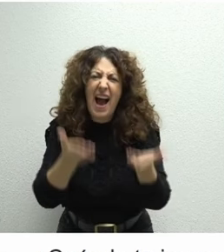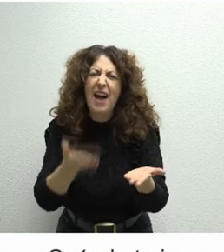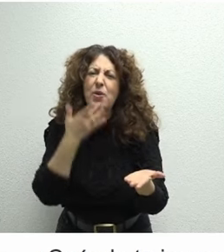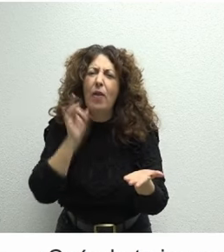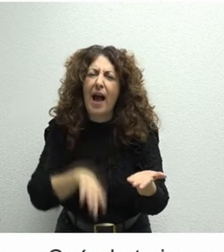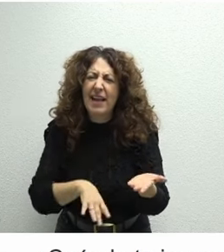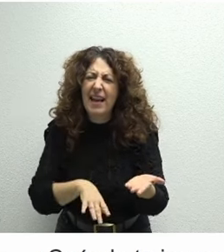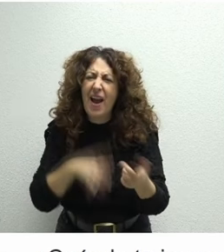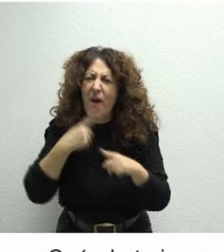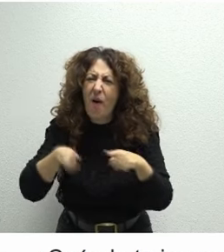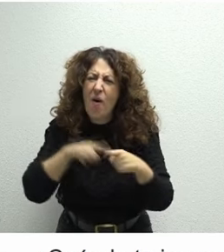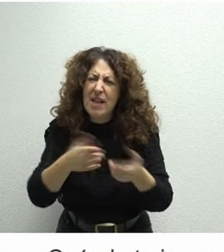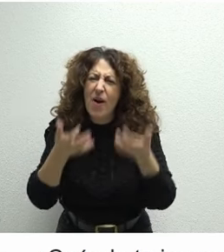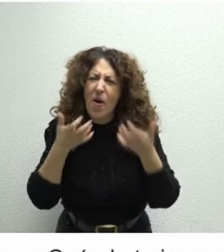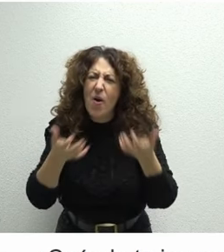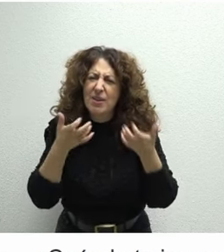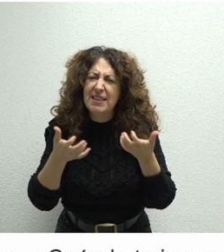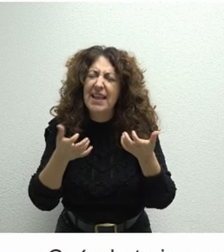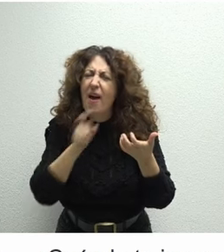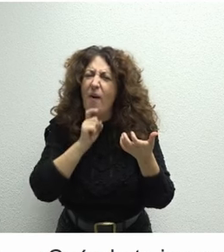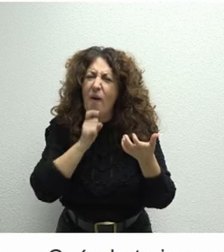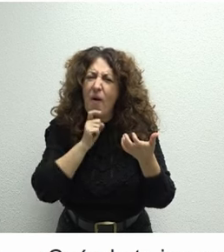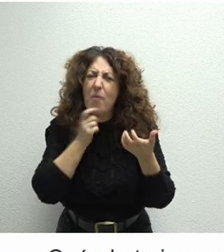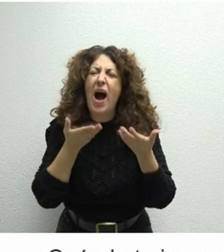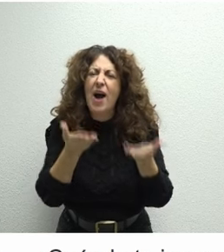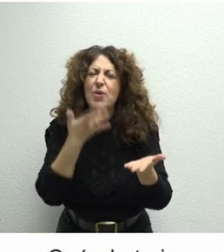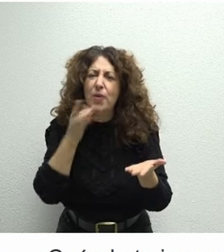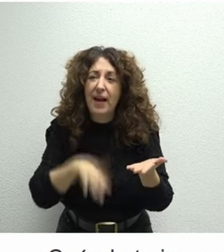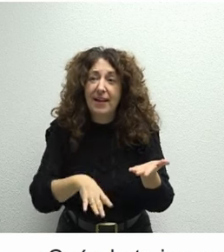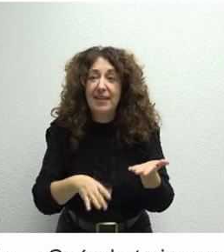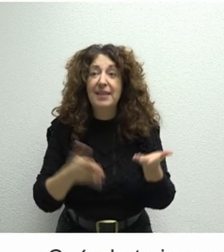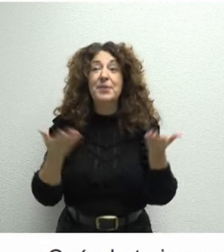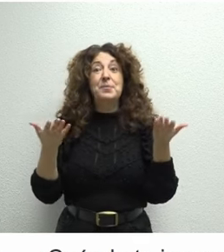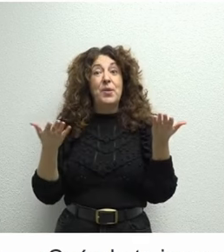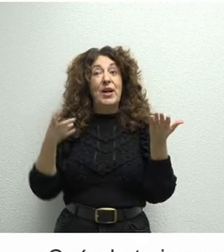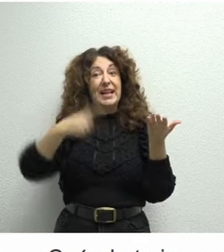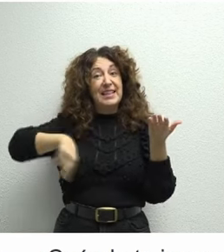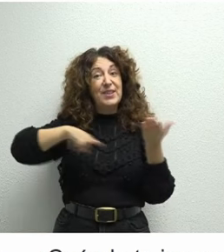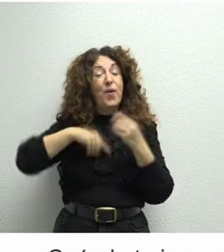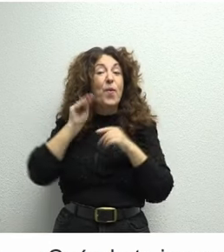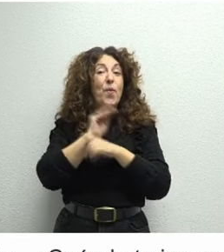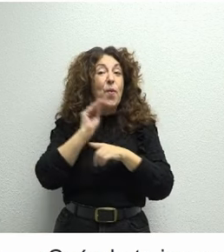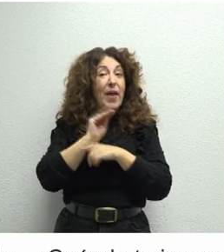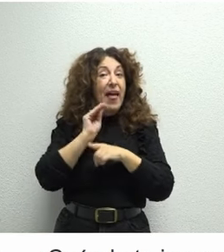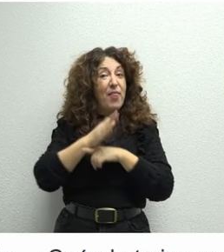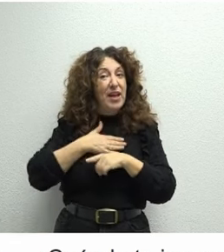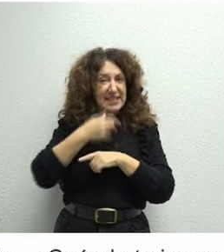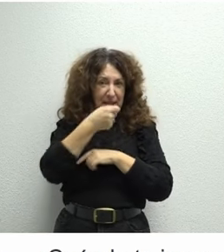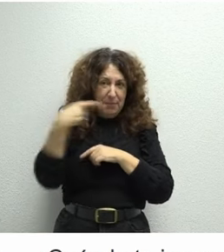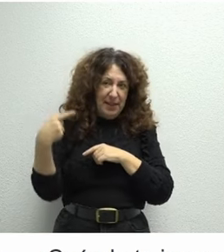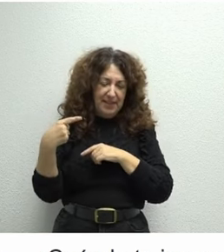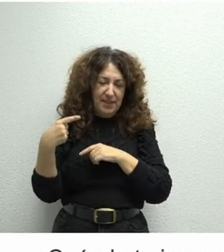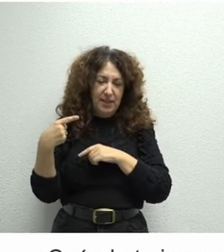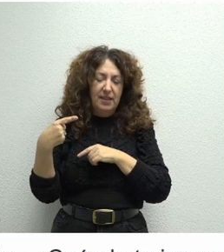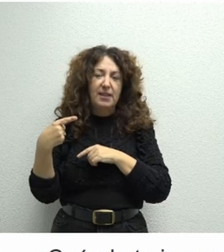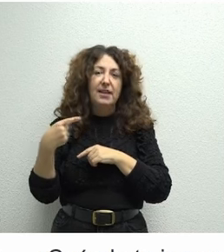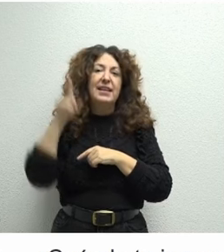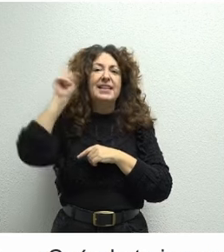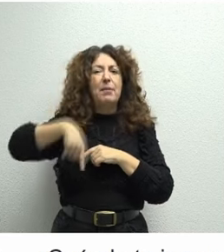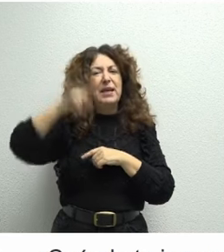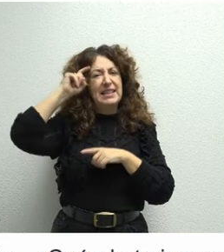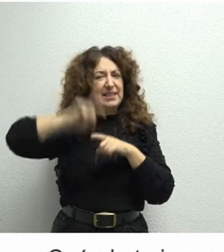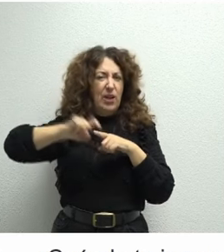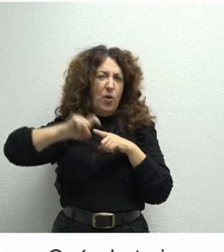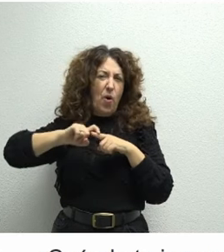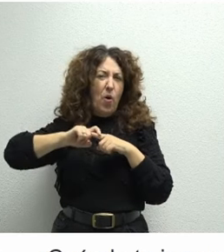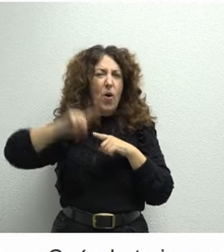conseguir todas estas cosas tan bonitas Que estás diciendo pues las cuidadoras del piso la psicóloga